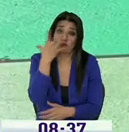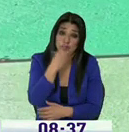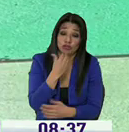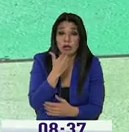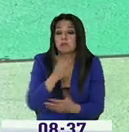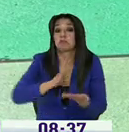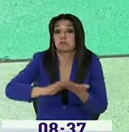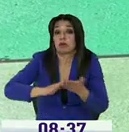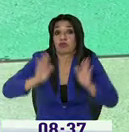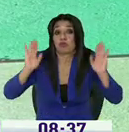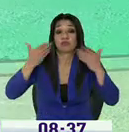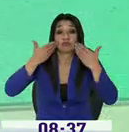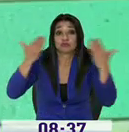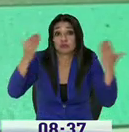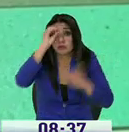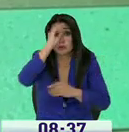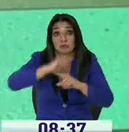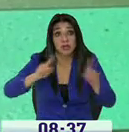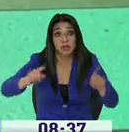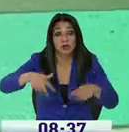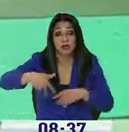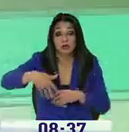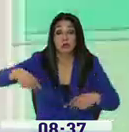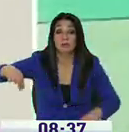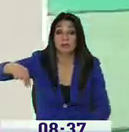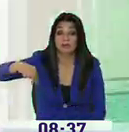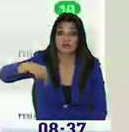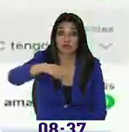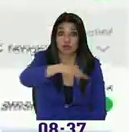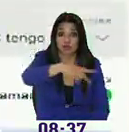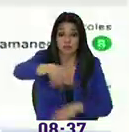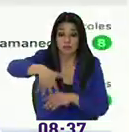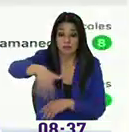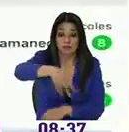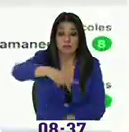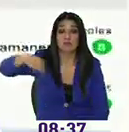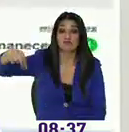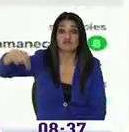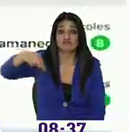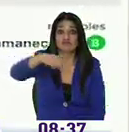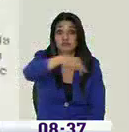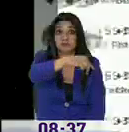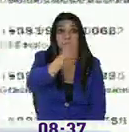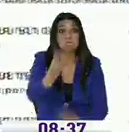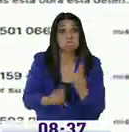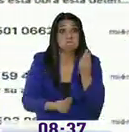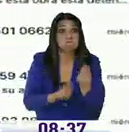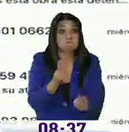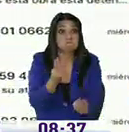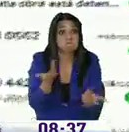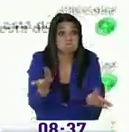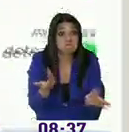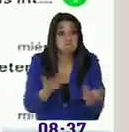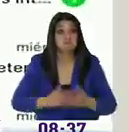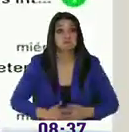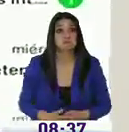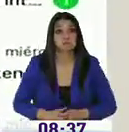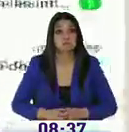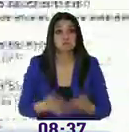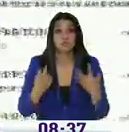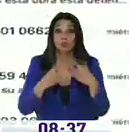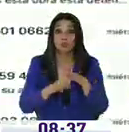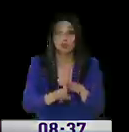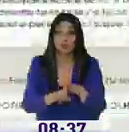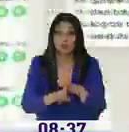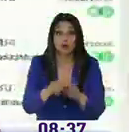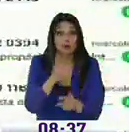perdonarán nomás, desconozco, pero si es un paso peatonal, o sea, como dirían, ¿qué también estarán haciendo ahí? Sí, ¿es inclusivo?